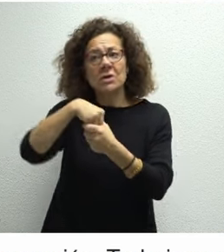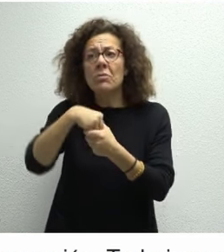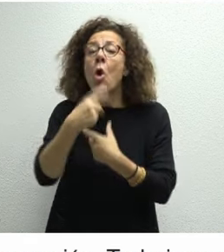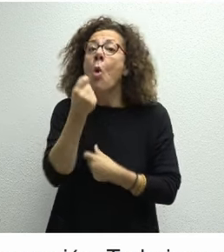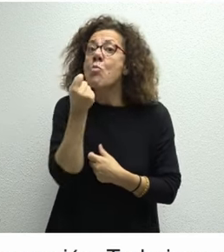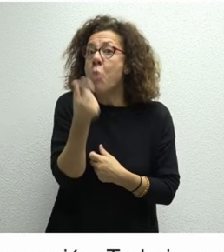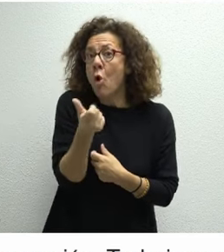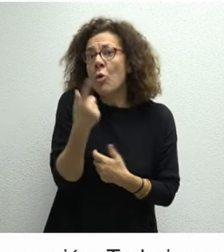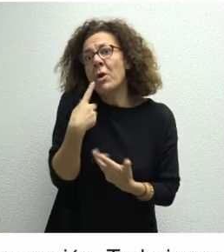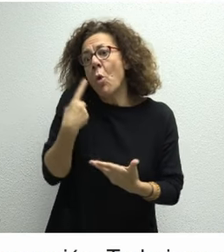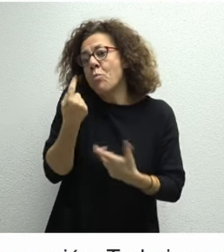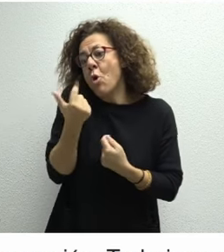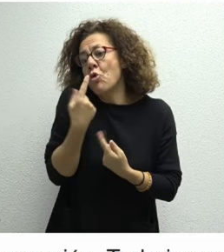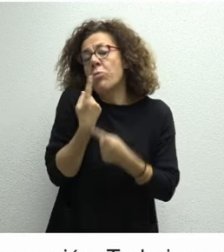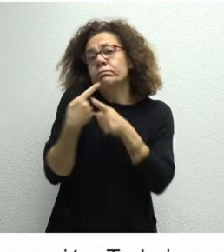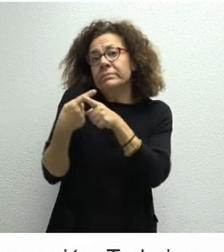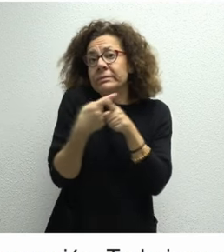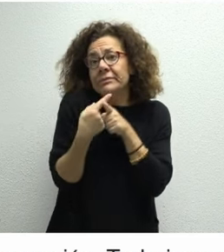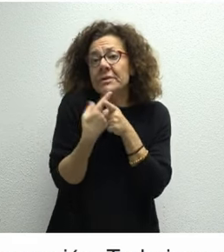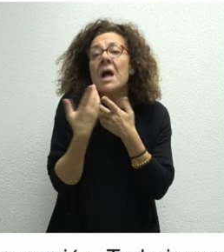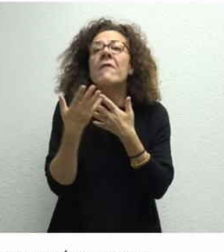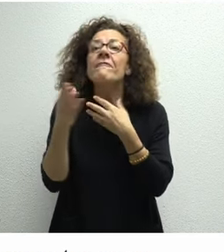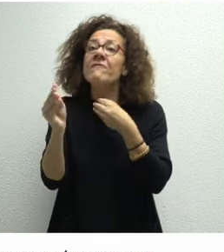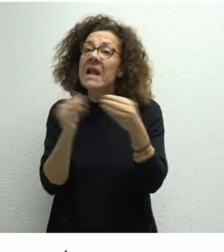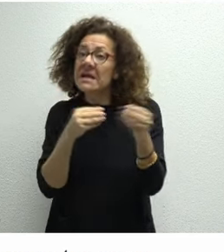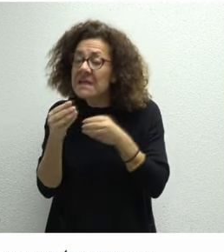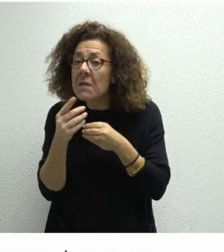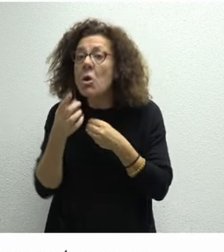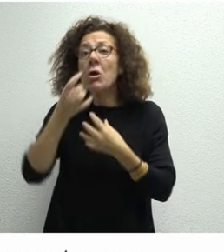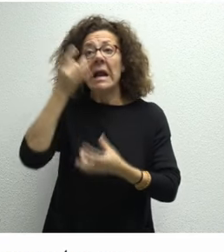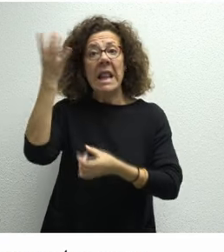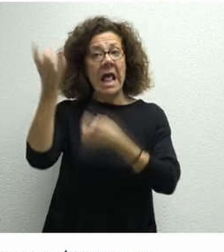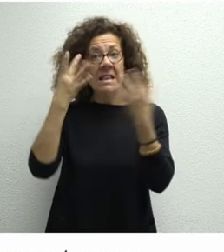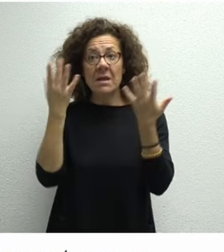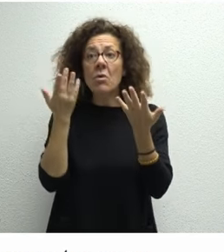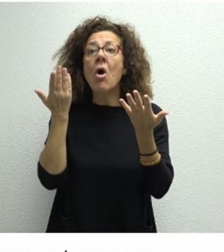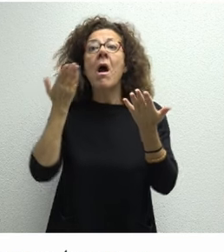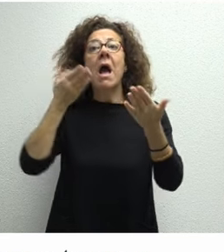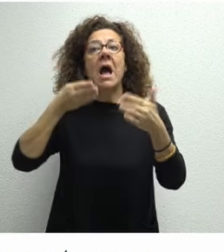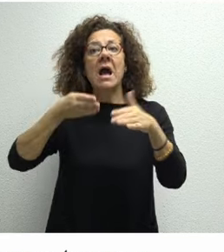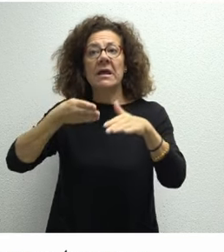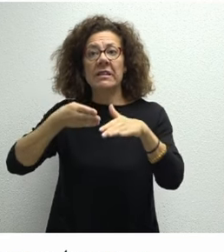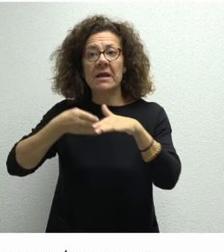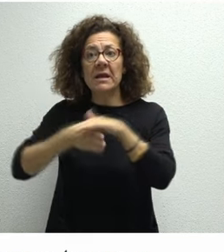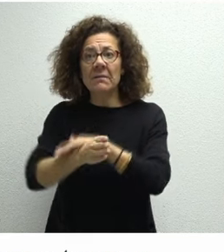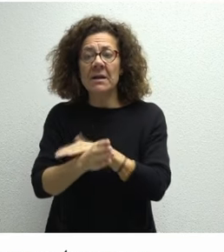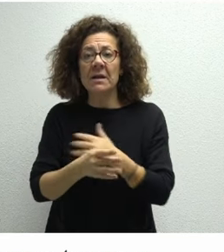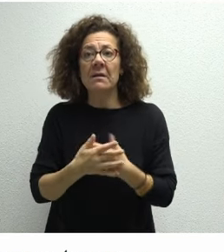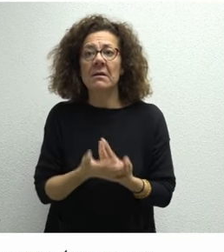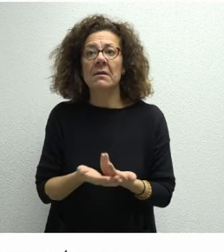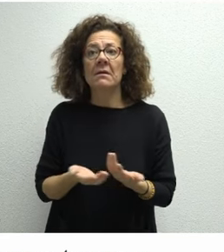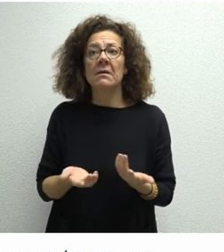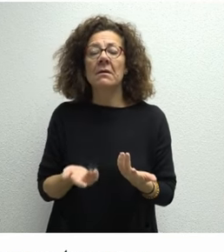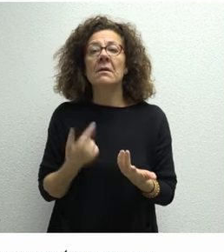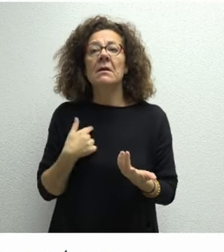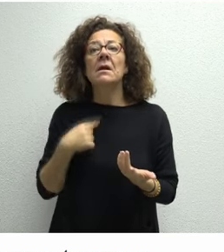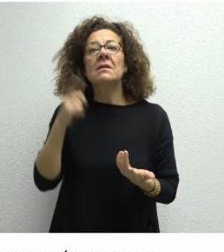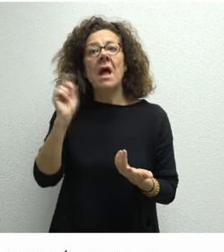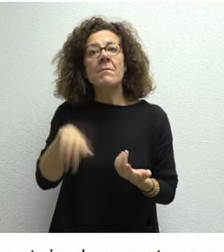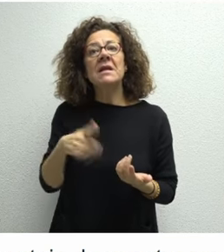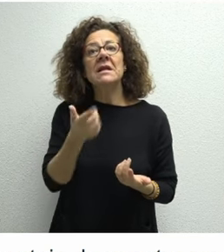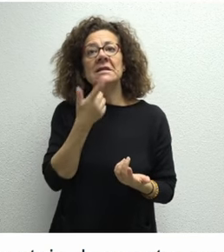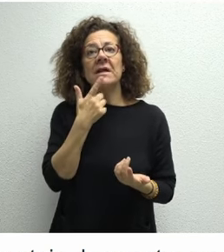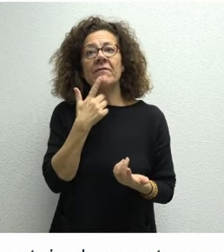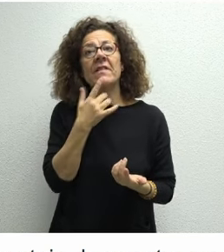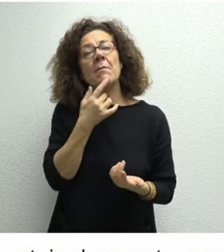pero es poco para todos o lo intentamos es flexible es creativo es asequible porque no tenemos más remedio asequible también es difícil para